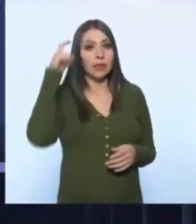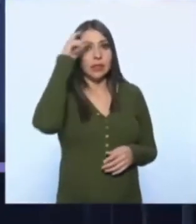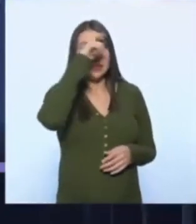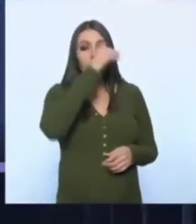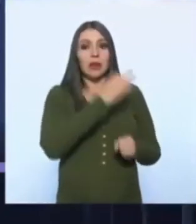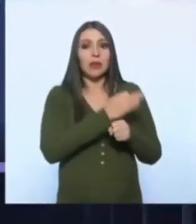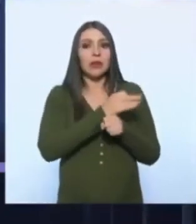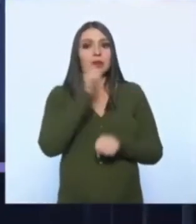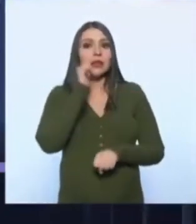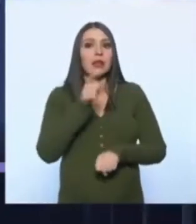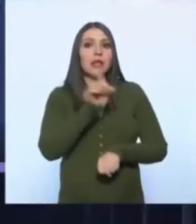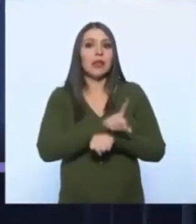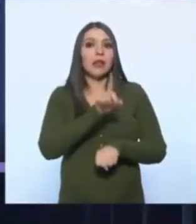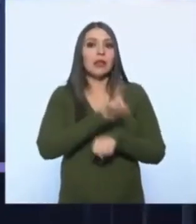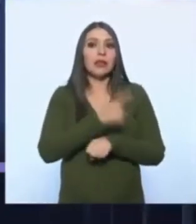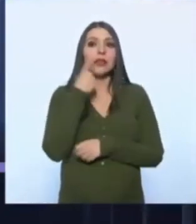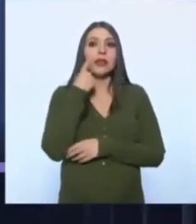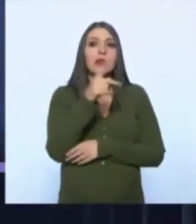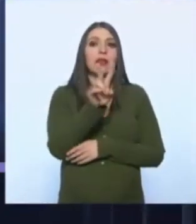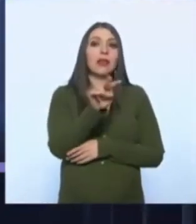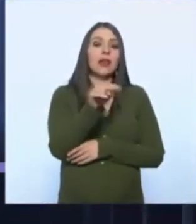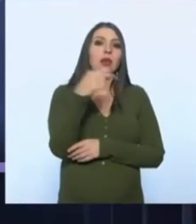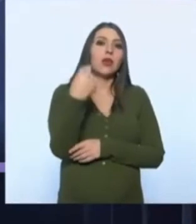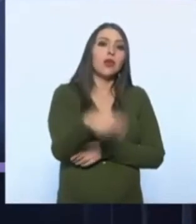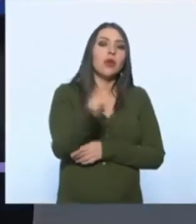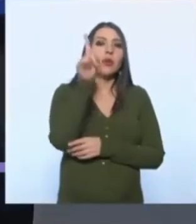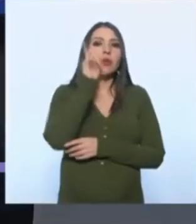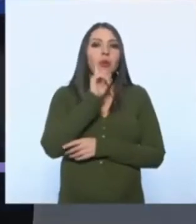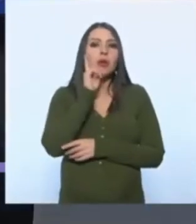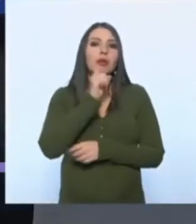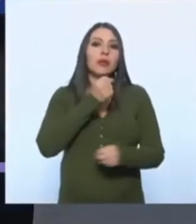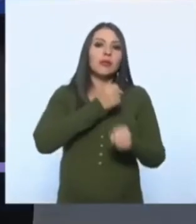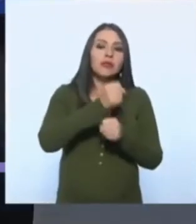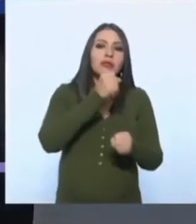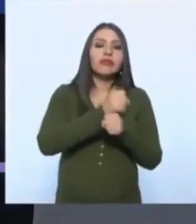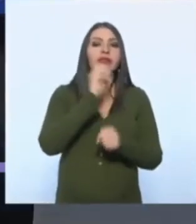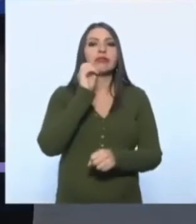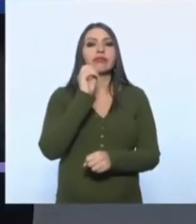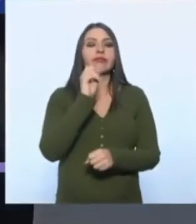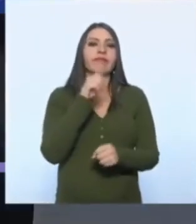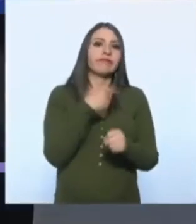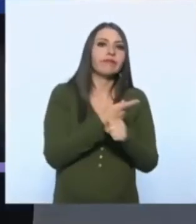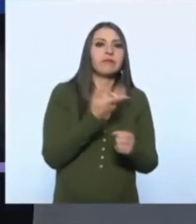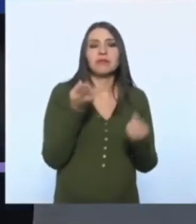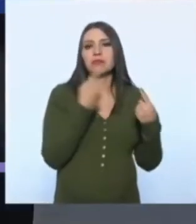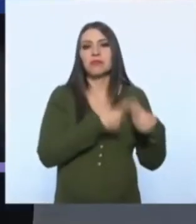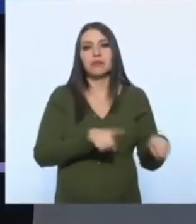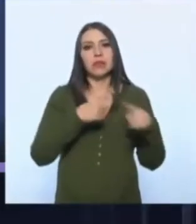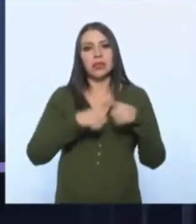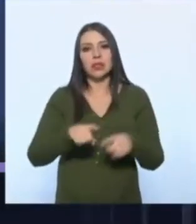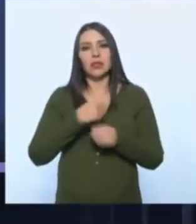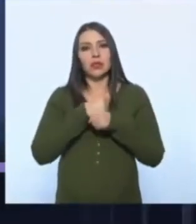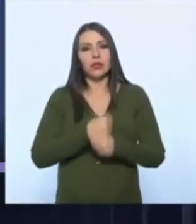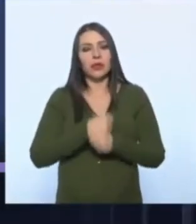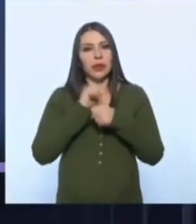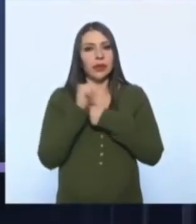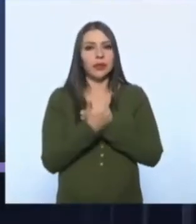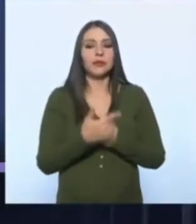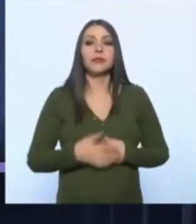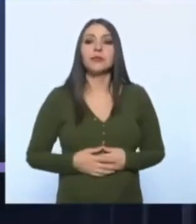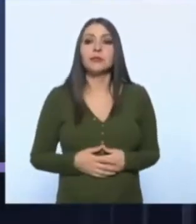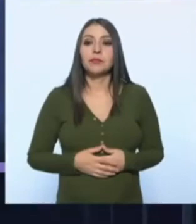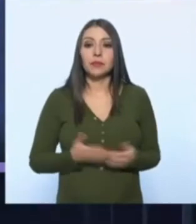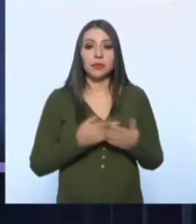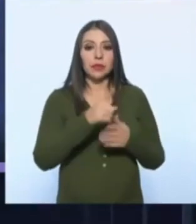mujer, niña, diario, con golpeada o violentada. Sí, sí, o sea, sí. Qué bueno que entonces metiste la iniciativa